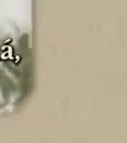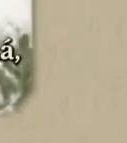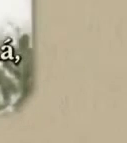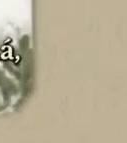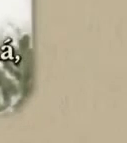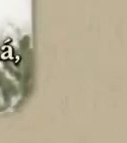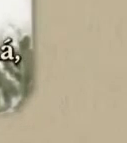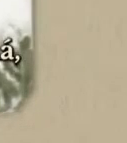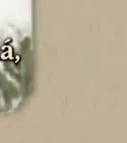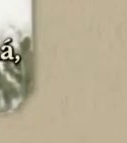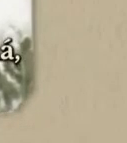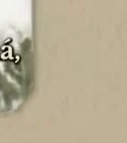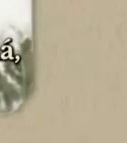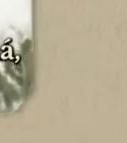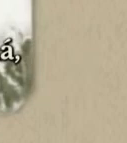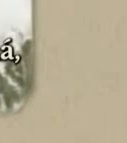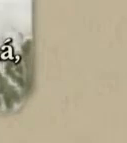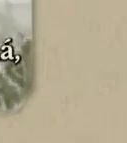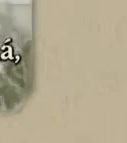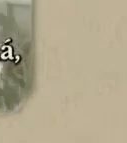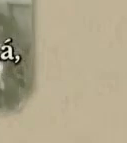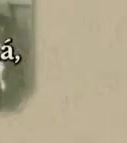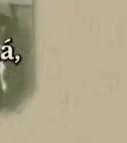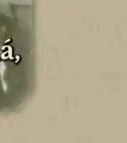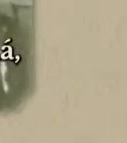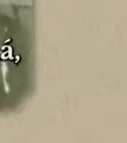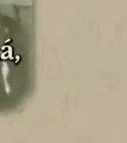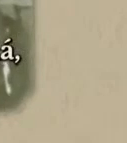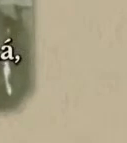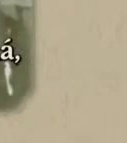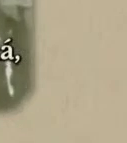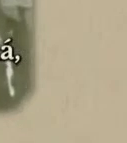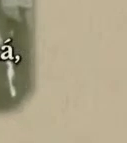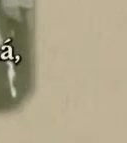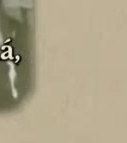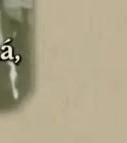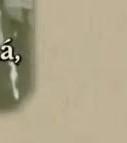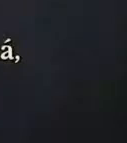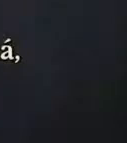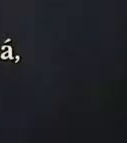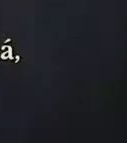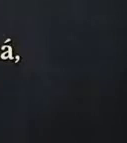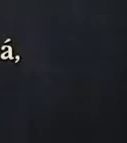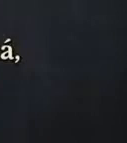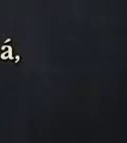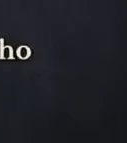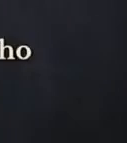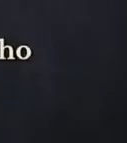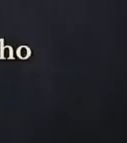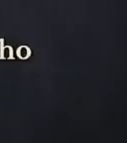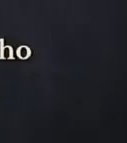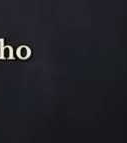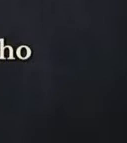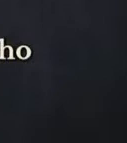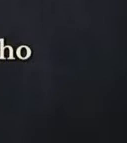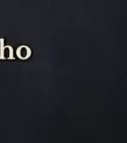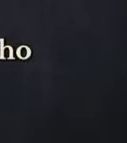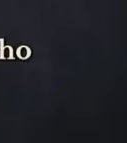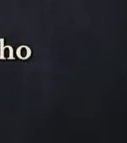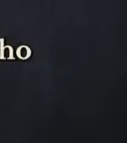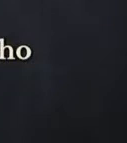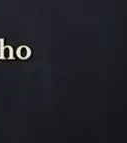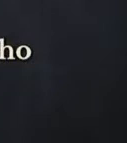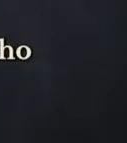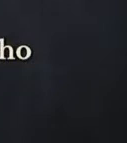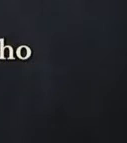su amor y entrega a mi mamá su amor su respeto con mi mamá y algo que siempre me